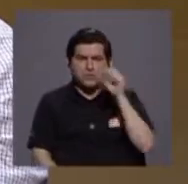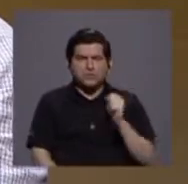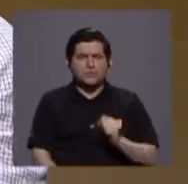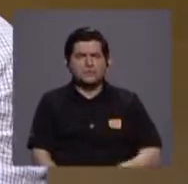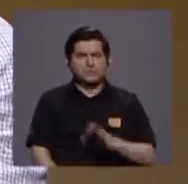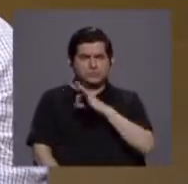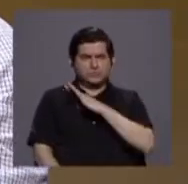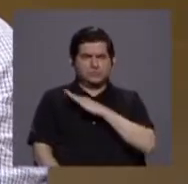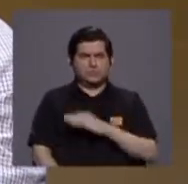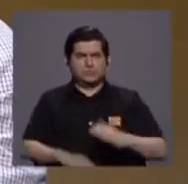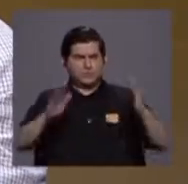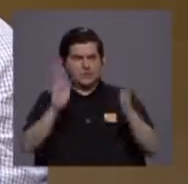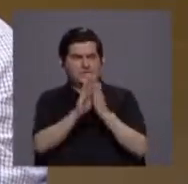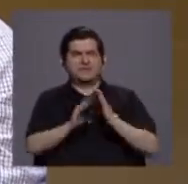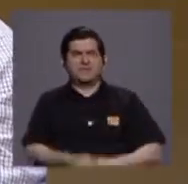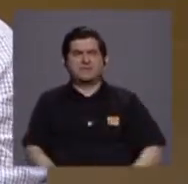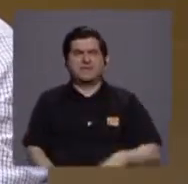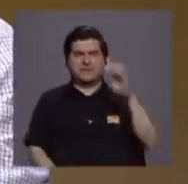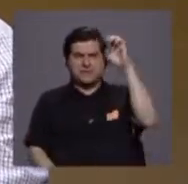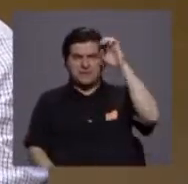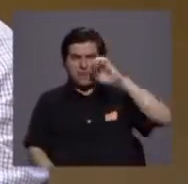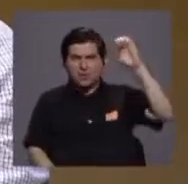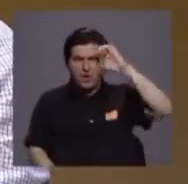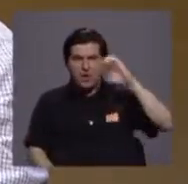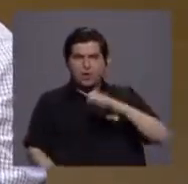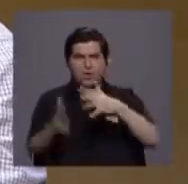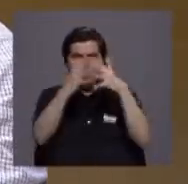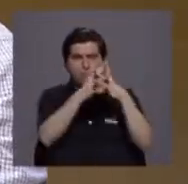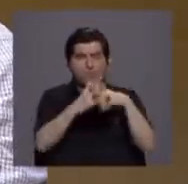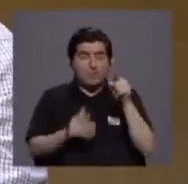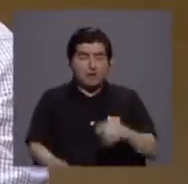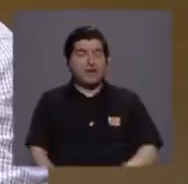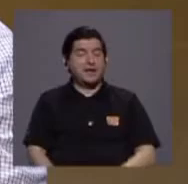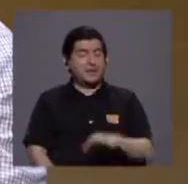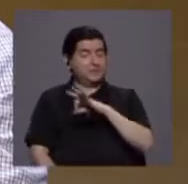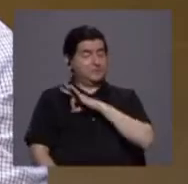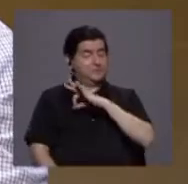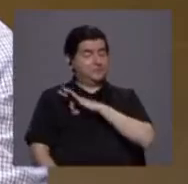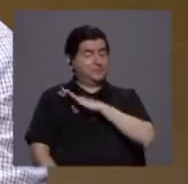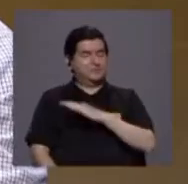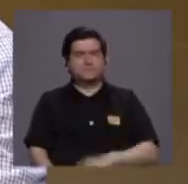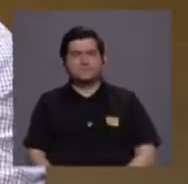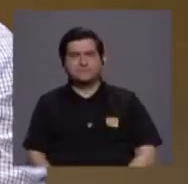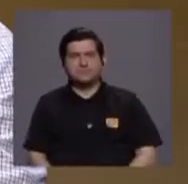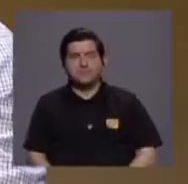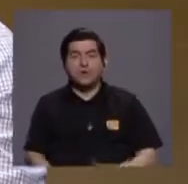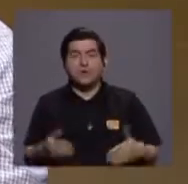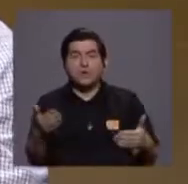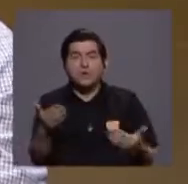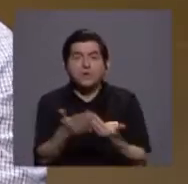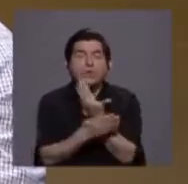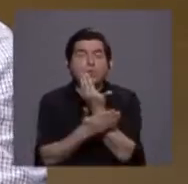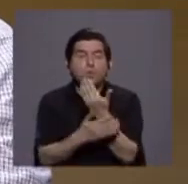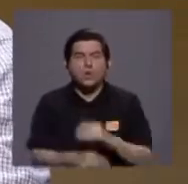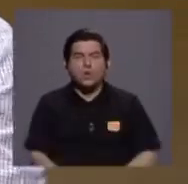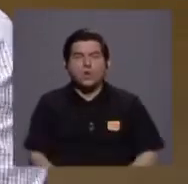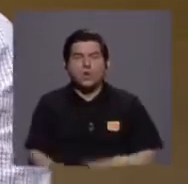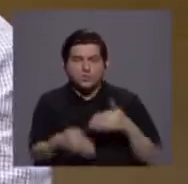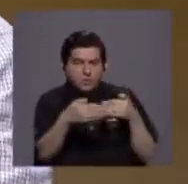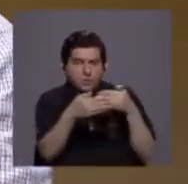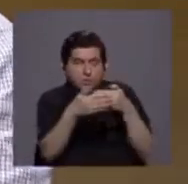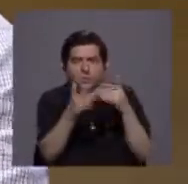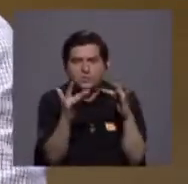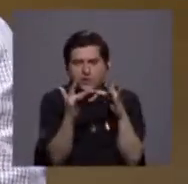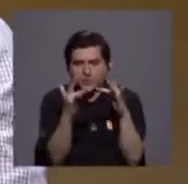del enfrentamiento que se ha dado entre Europa y Estados Unidos. Ellos han sacado ganancia. Si se da un nuevo acercamiento,